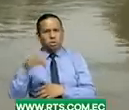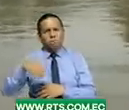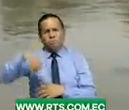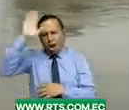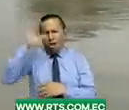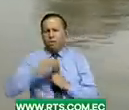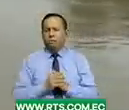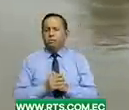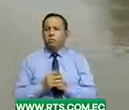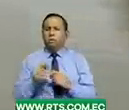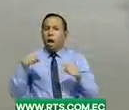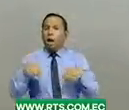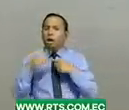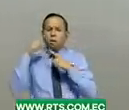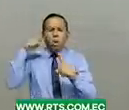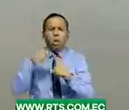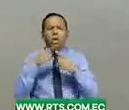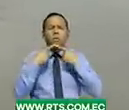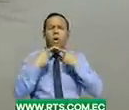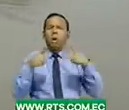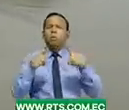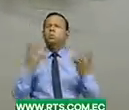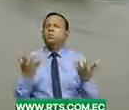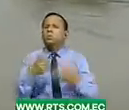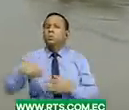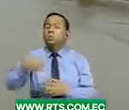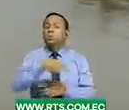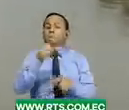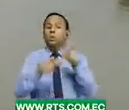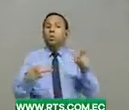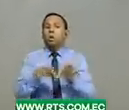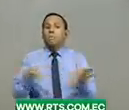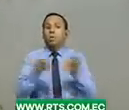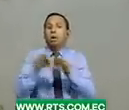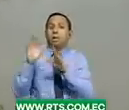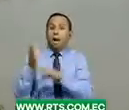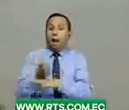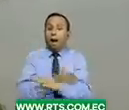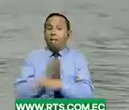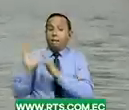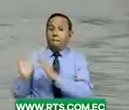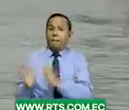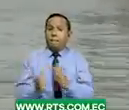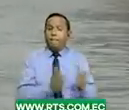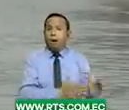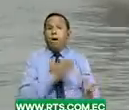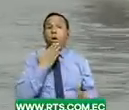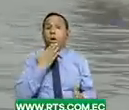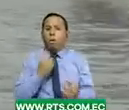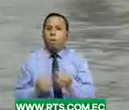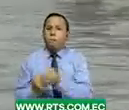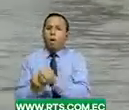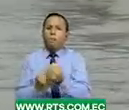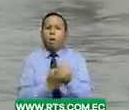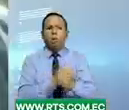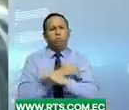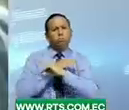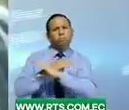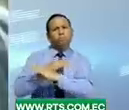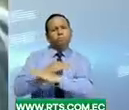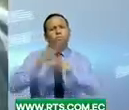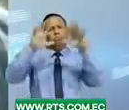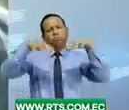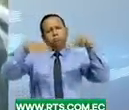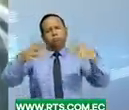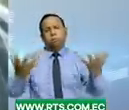los objetivos de este anuncio es que se desarrollen acciones preparatorias para fortalecer la capacidad de respuesta.